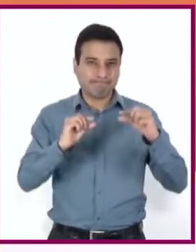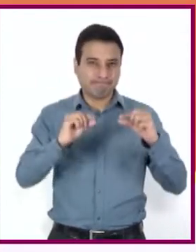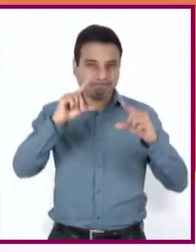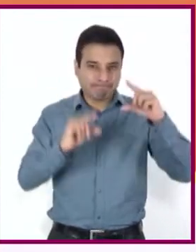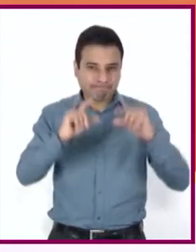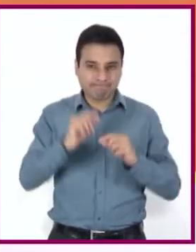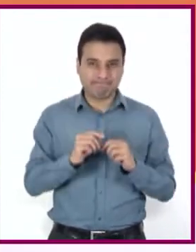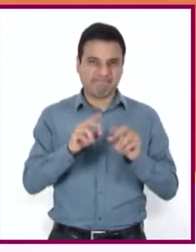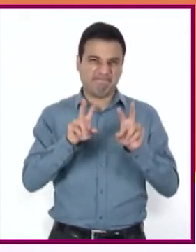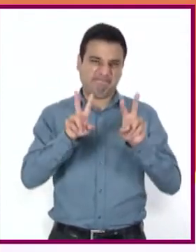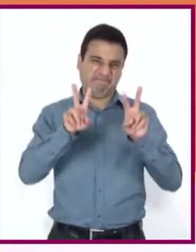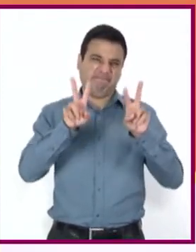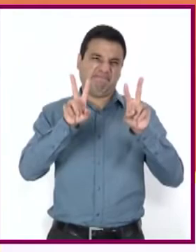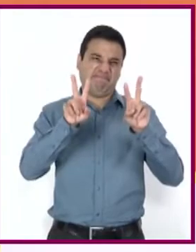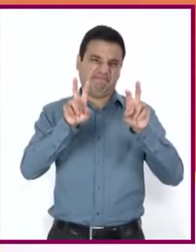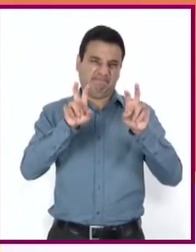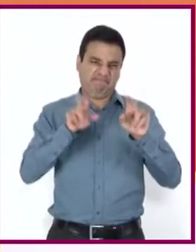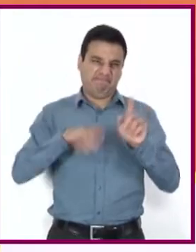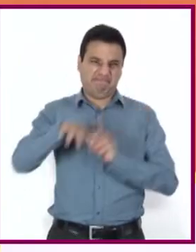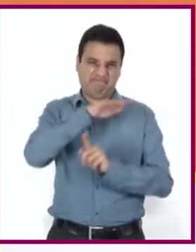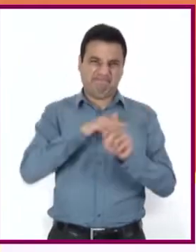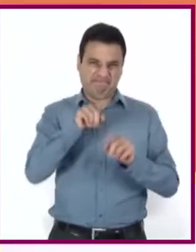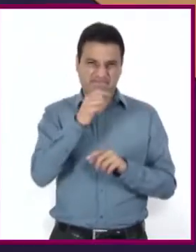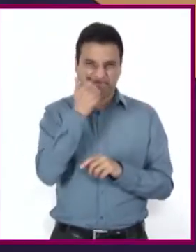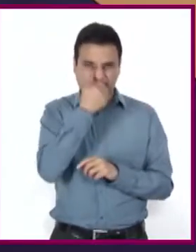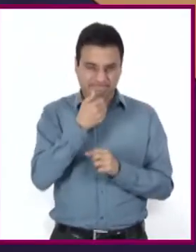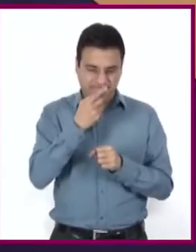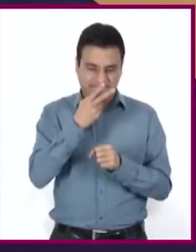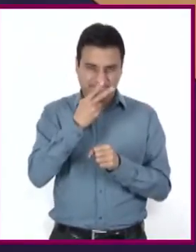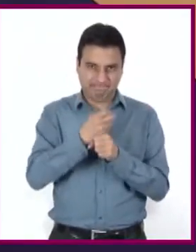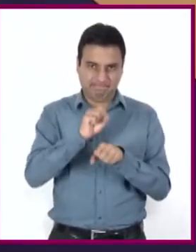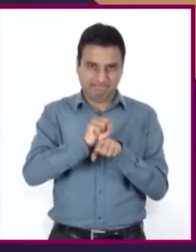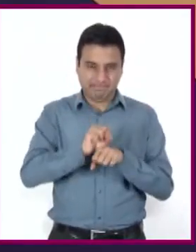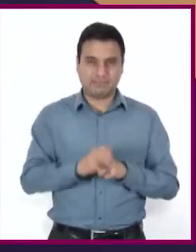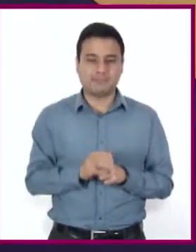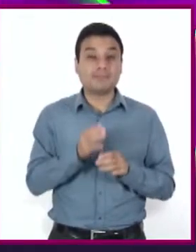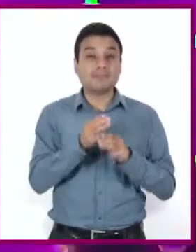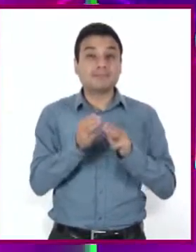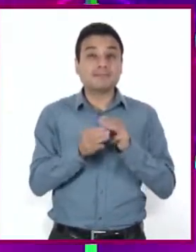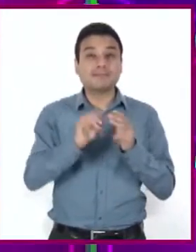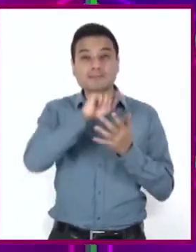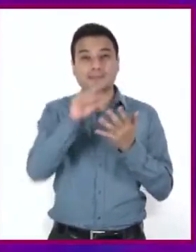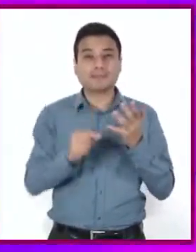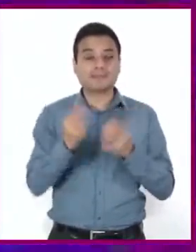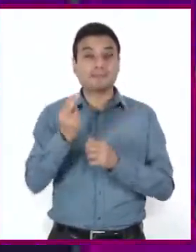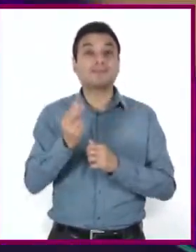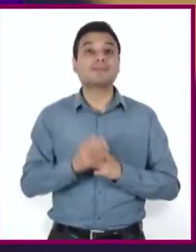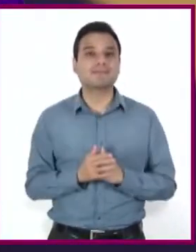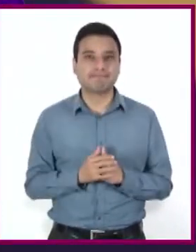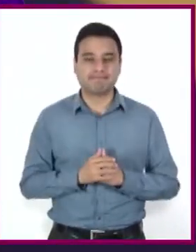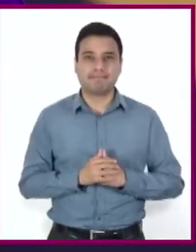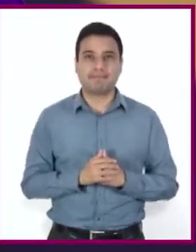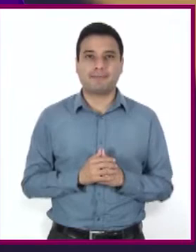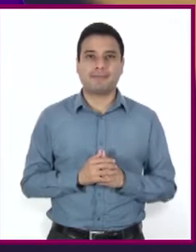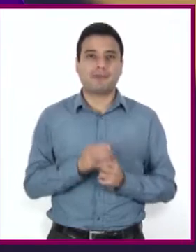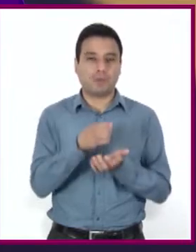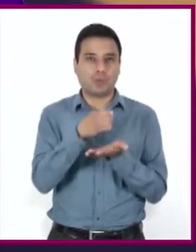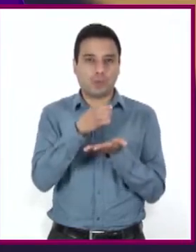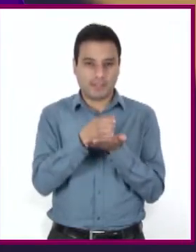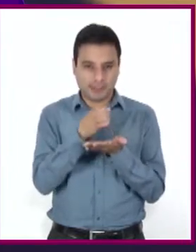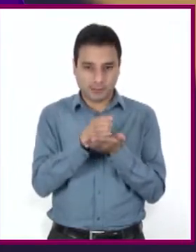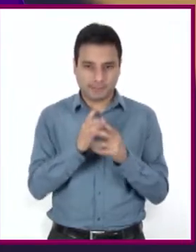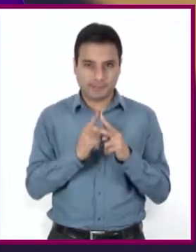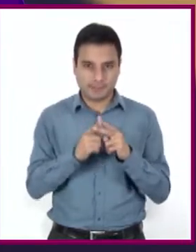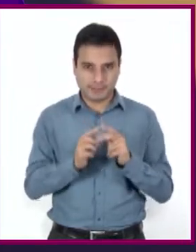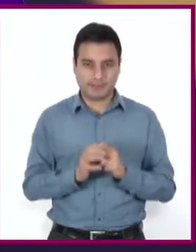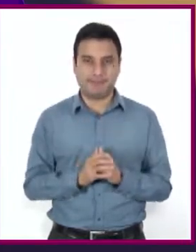de las alumnas y alumnos de segundo grado de secundaria. Los materiales que utilizarán en esta sesión son su cuaderno de